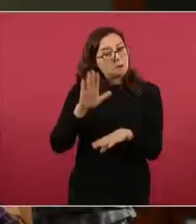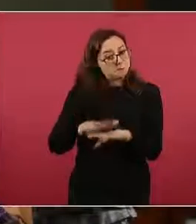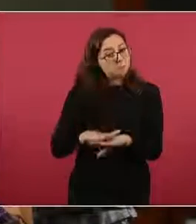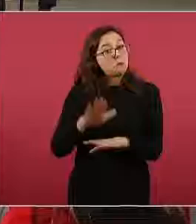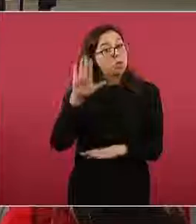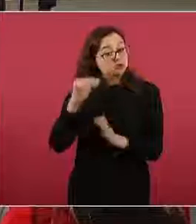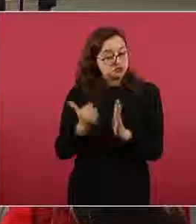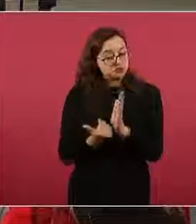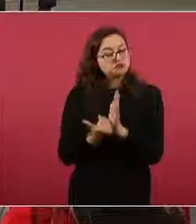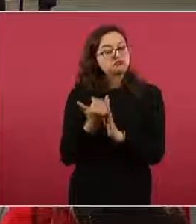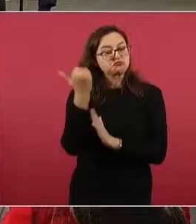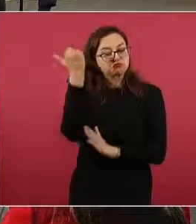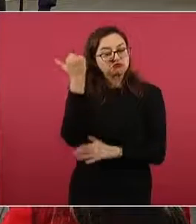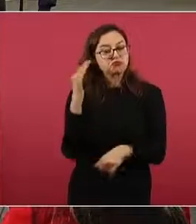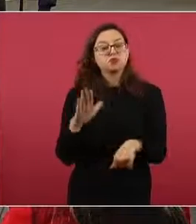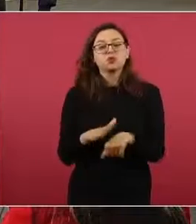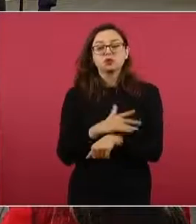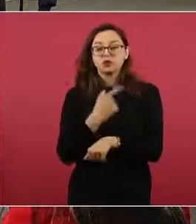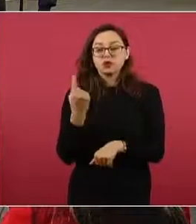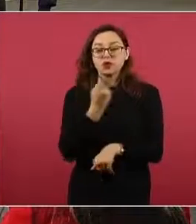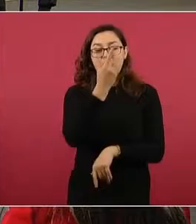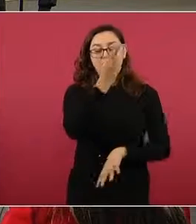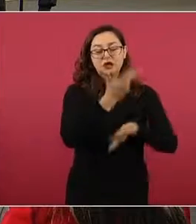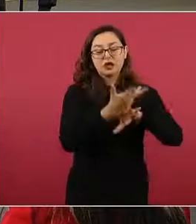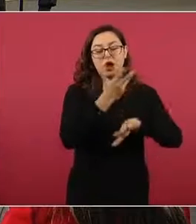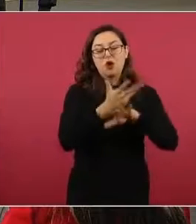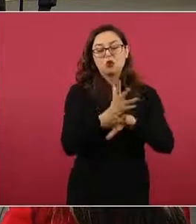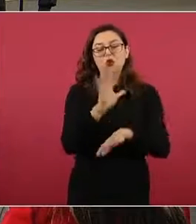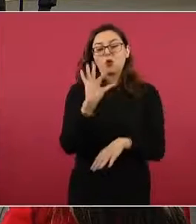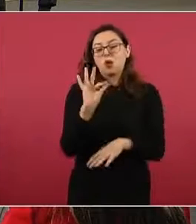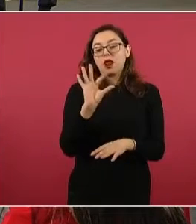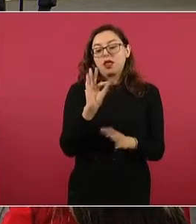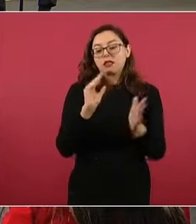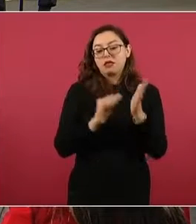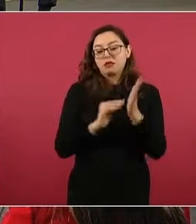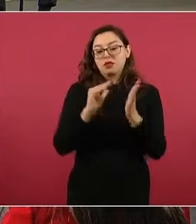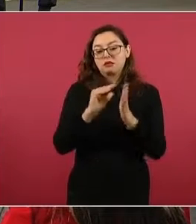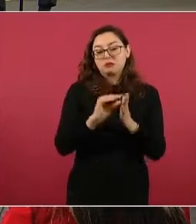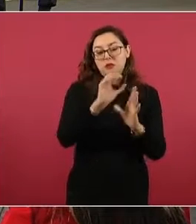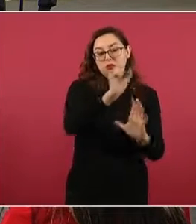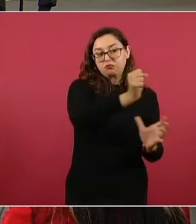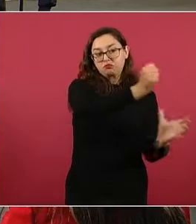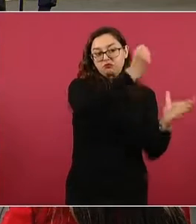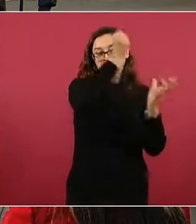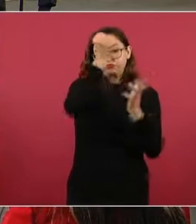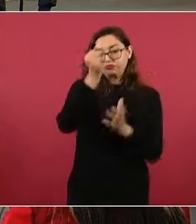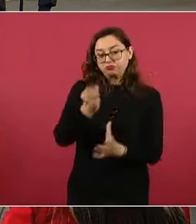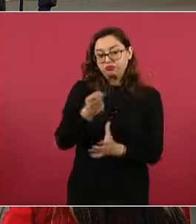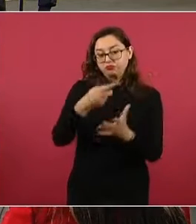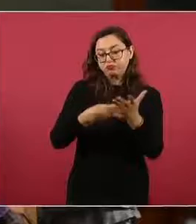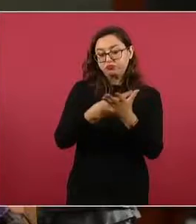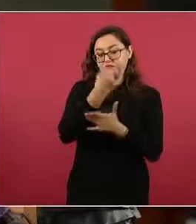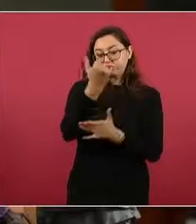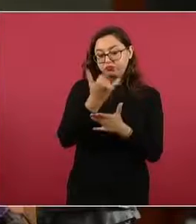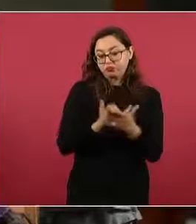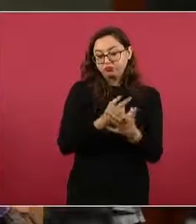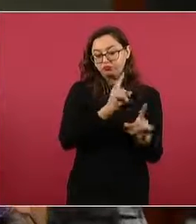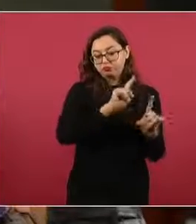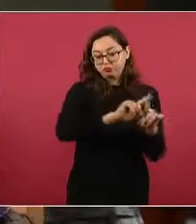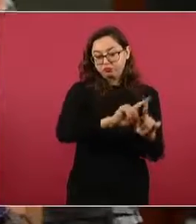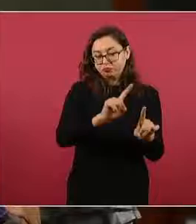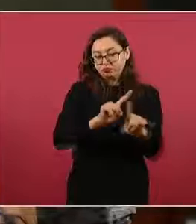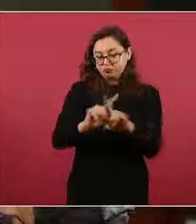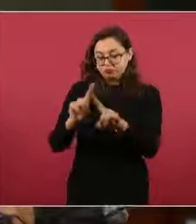invertir de Estados Unidos en proyectos. Está lo de